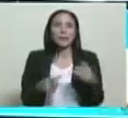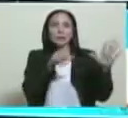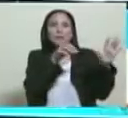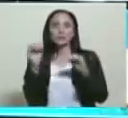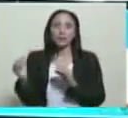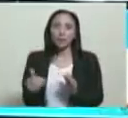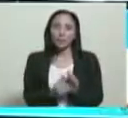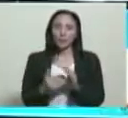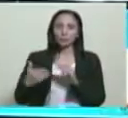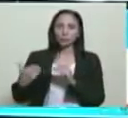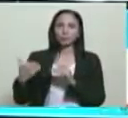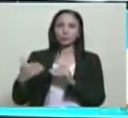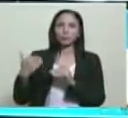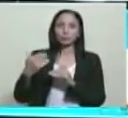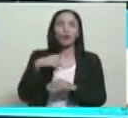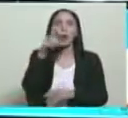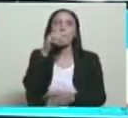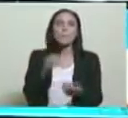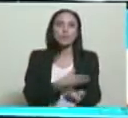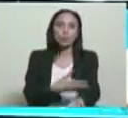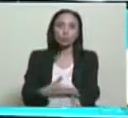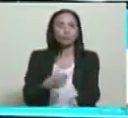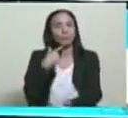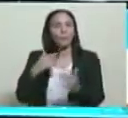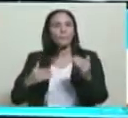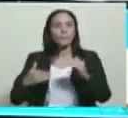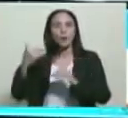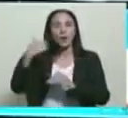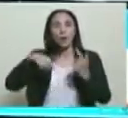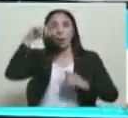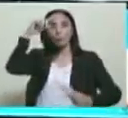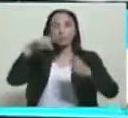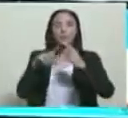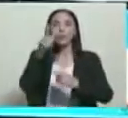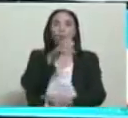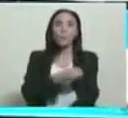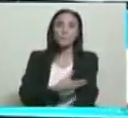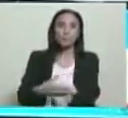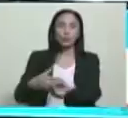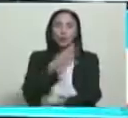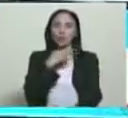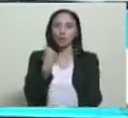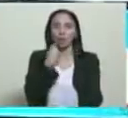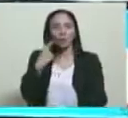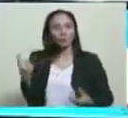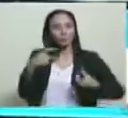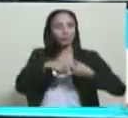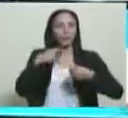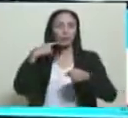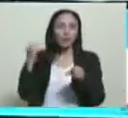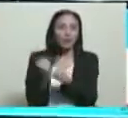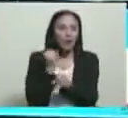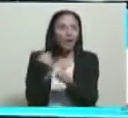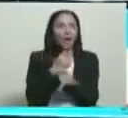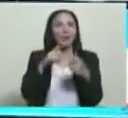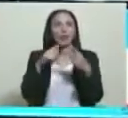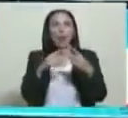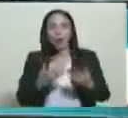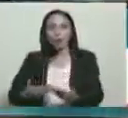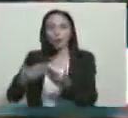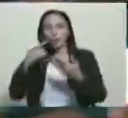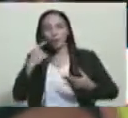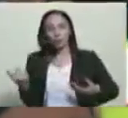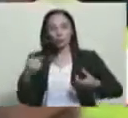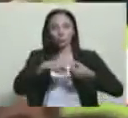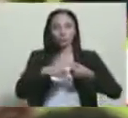600. Después le dije 1 millón de jóvenes. Y ahora la meta, 2 millones de jóvenes estudiando, trabajando en la misión Chamba